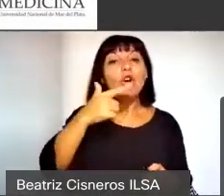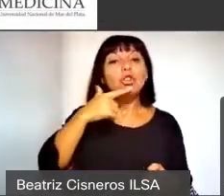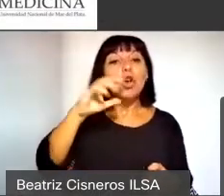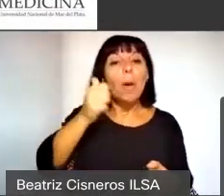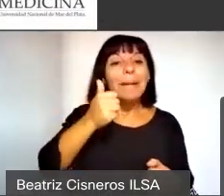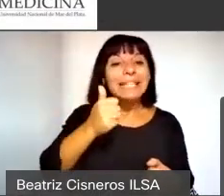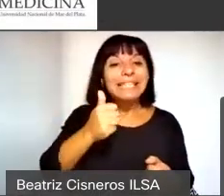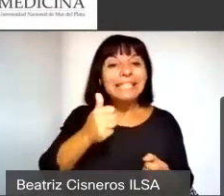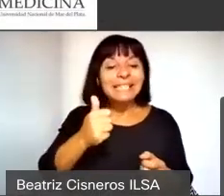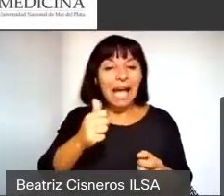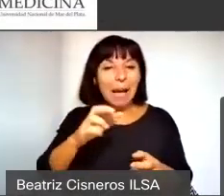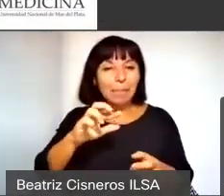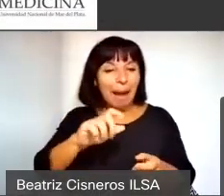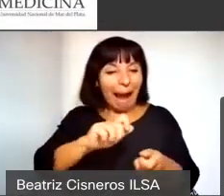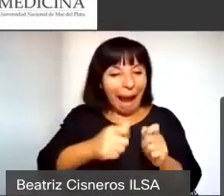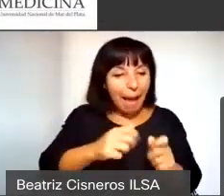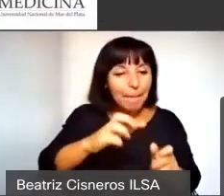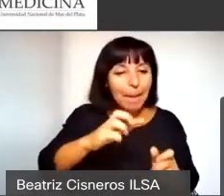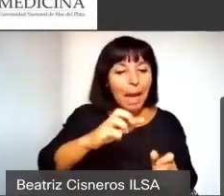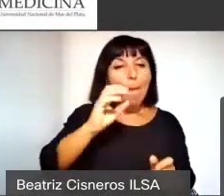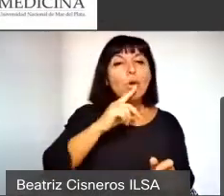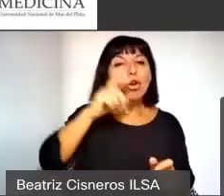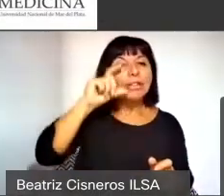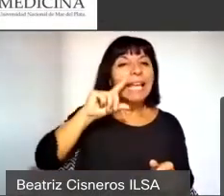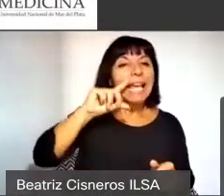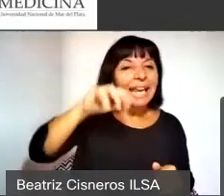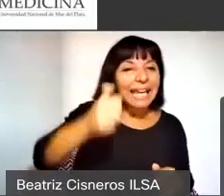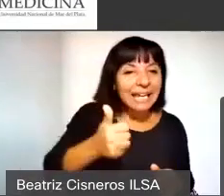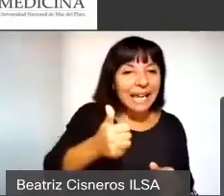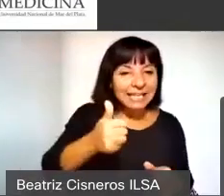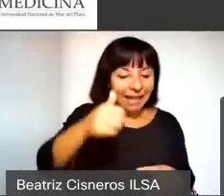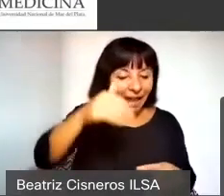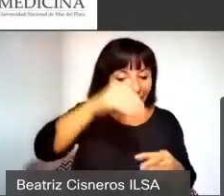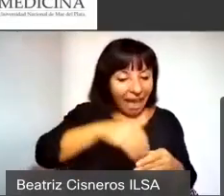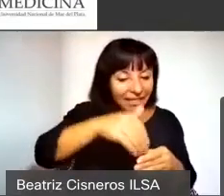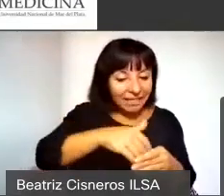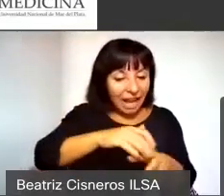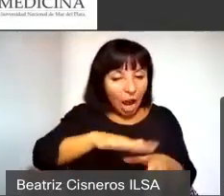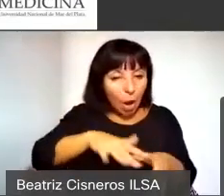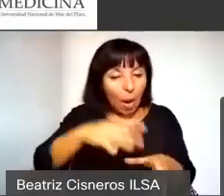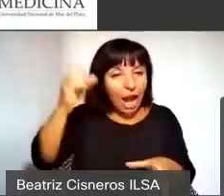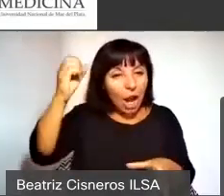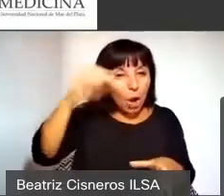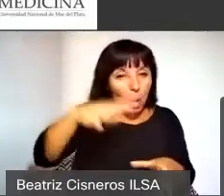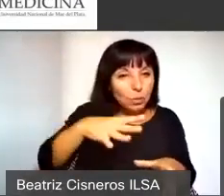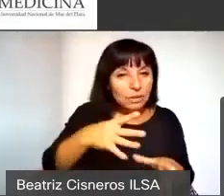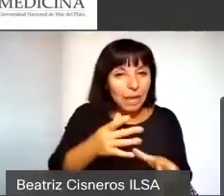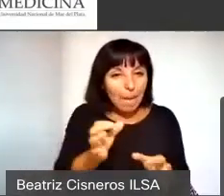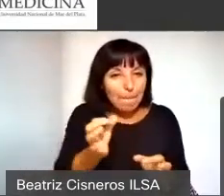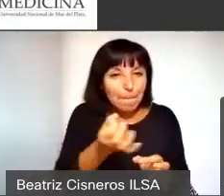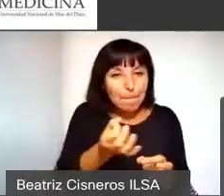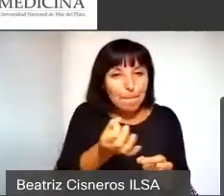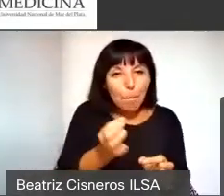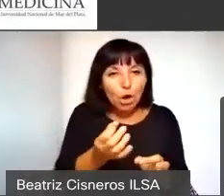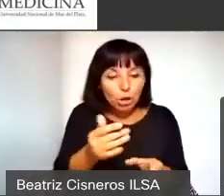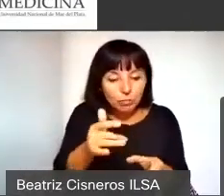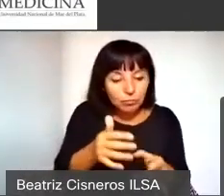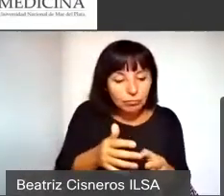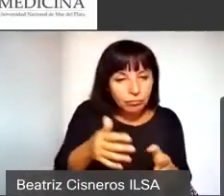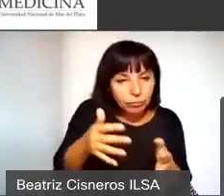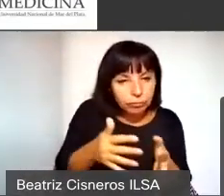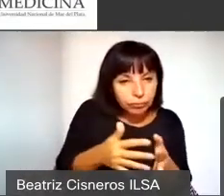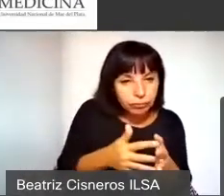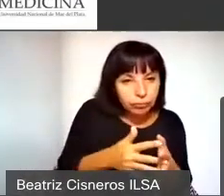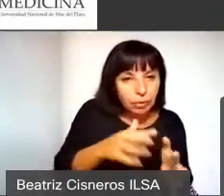esas proteínas ingresan dentro de la luz del retículo endoplásmico rugoso a través de poros. Una vez que esas